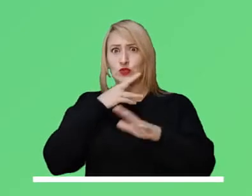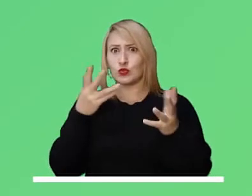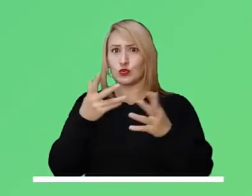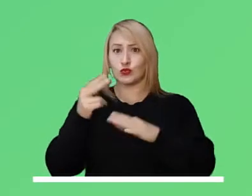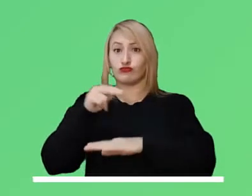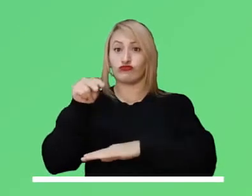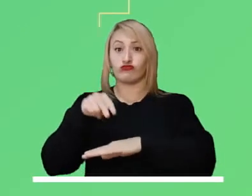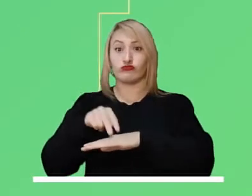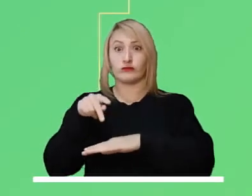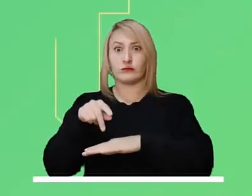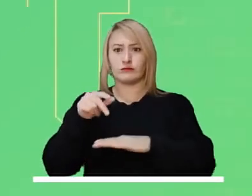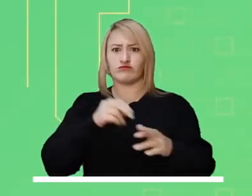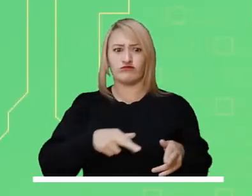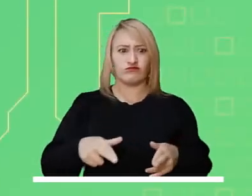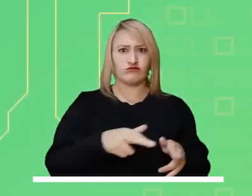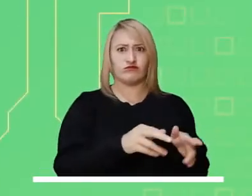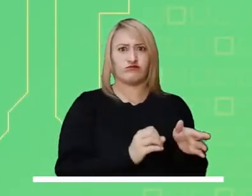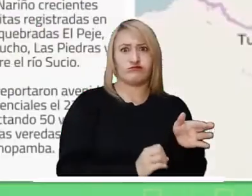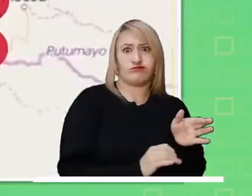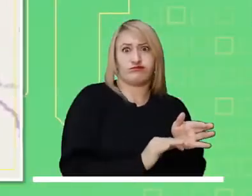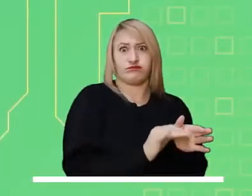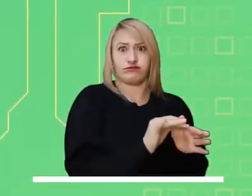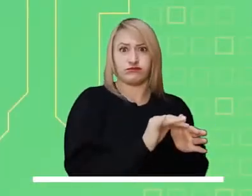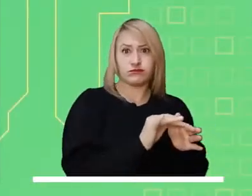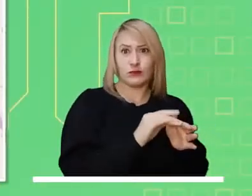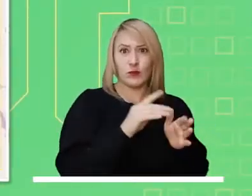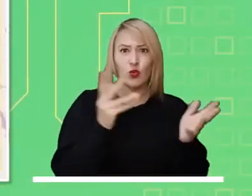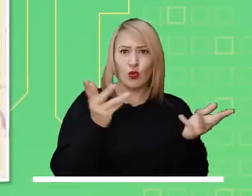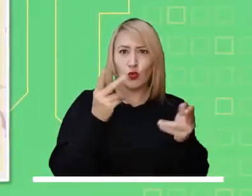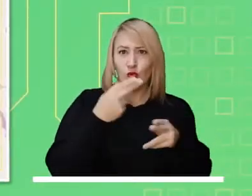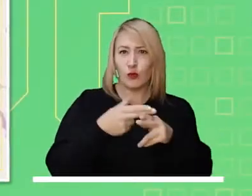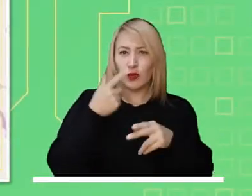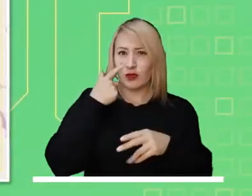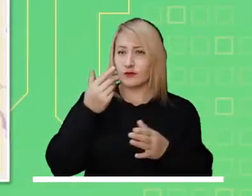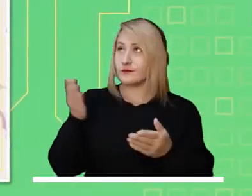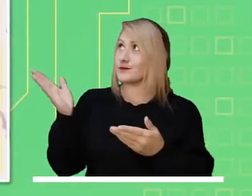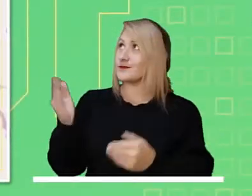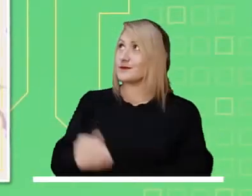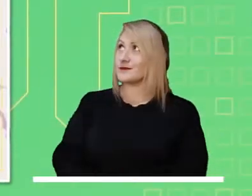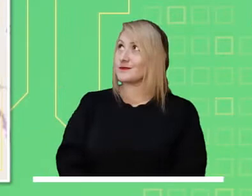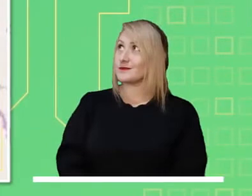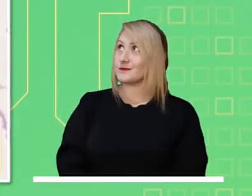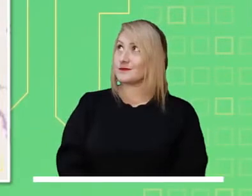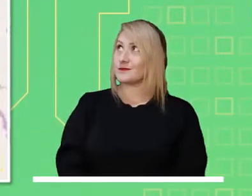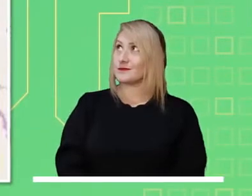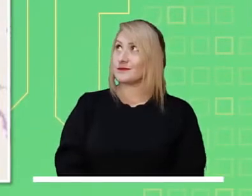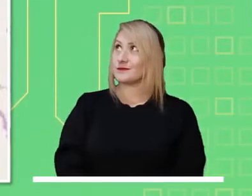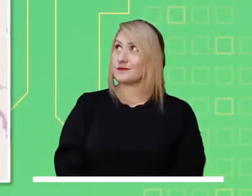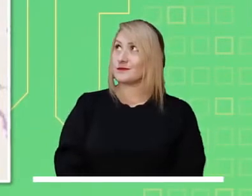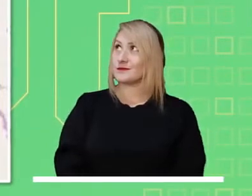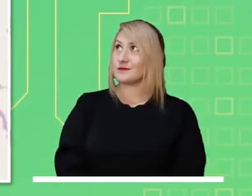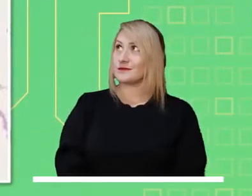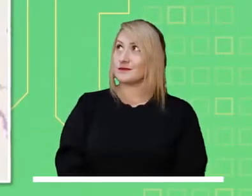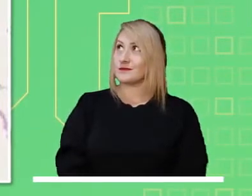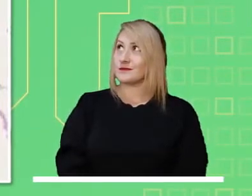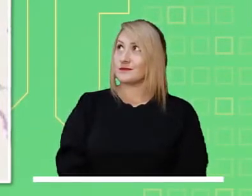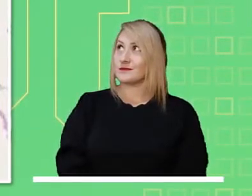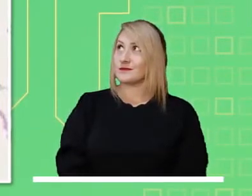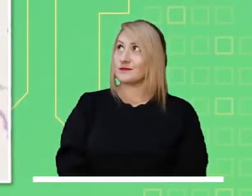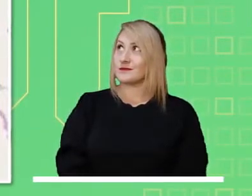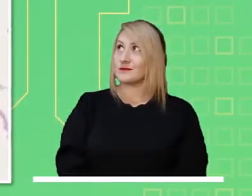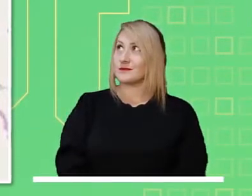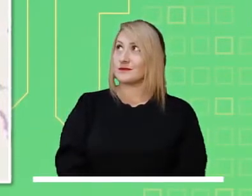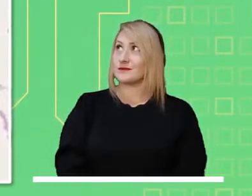veamos ahora las alertas que se encuentran activas alerta roja en nariño por las crecientes súbitas registradas en las quebradas el peje el